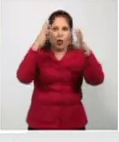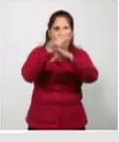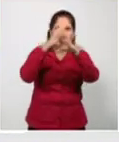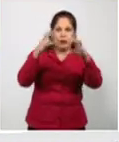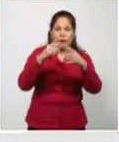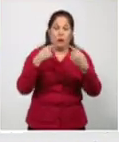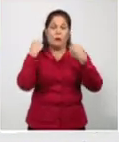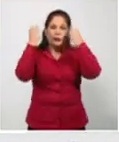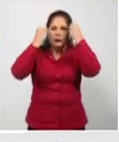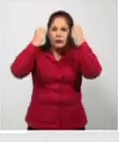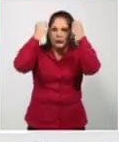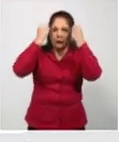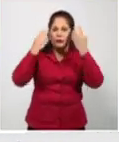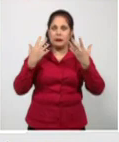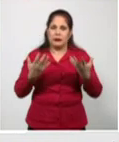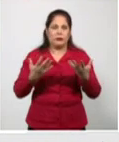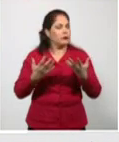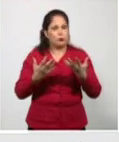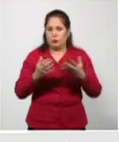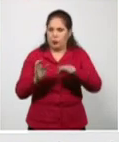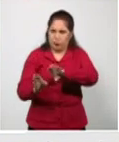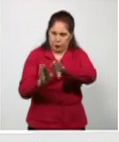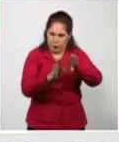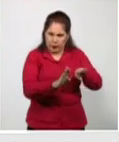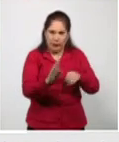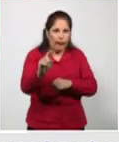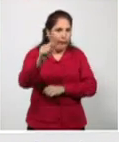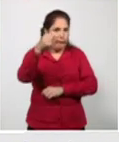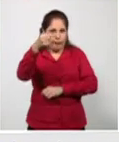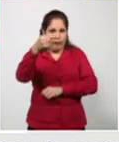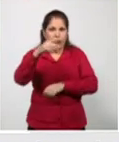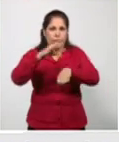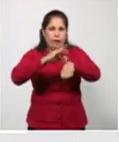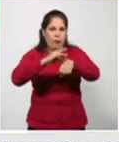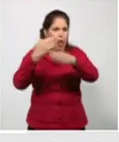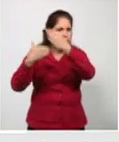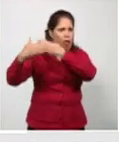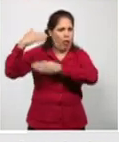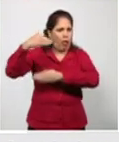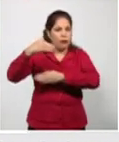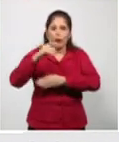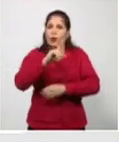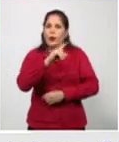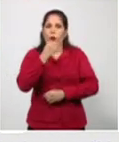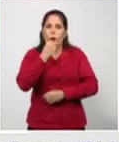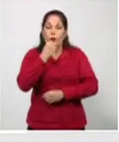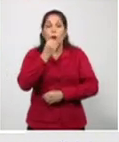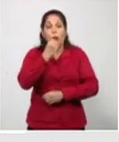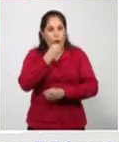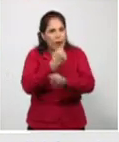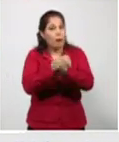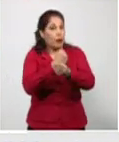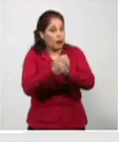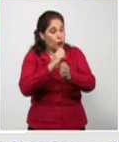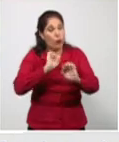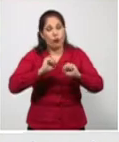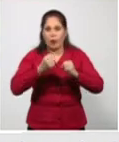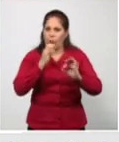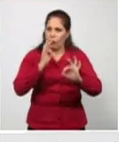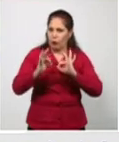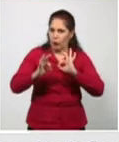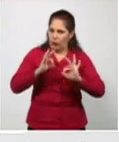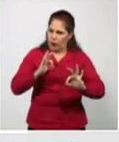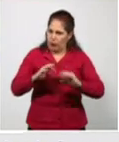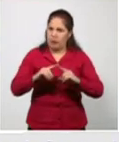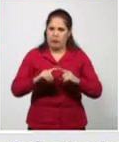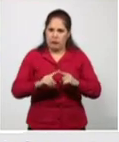No, miren, el hecho de haber padecido la enfermedad, no puedes correr el riesgo, tienes que seguirte protegiendo, por lo